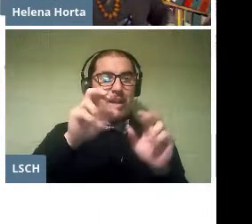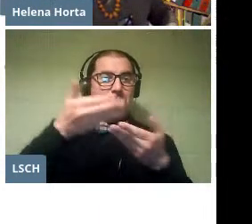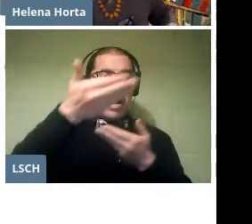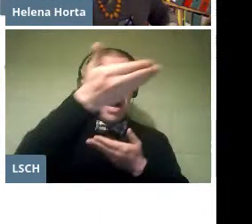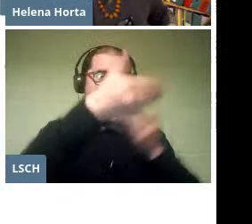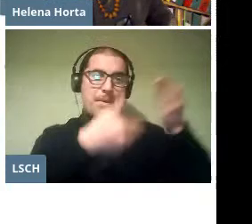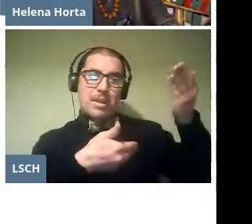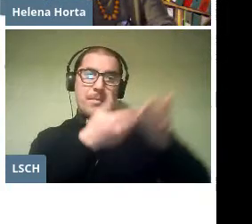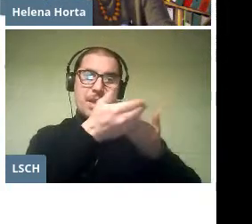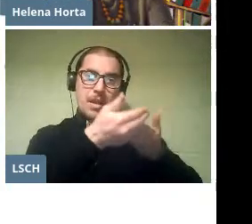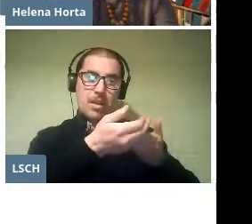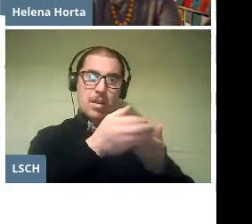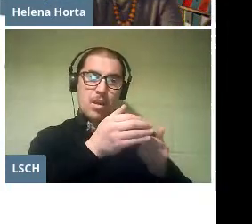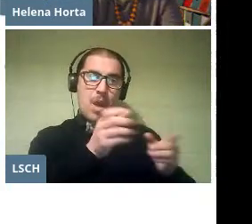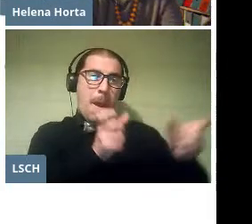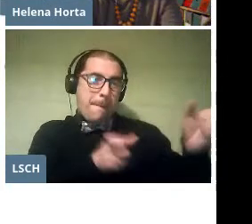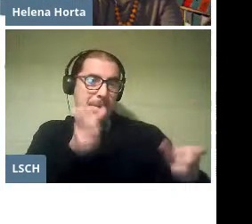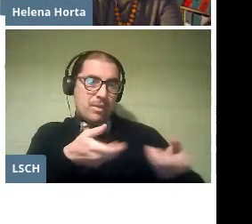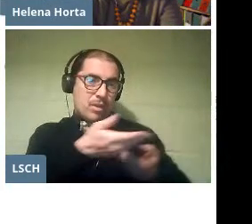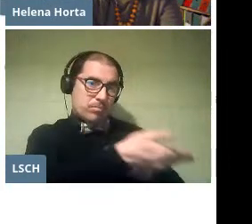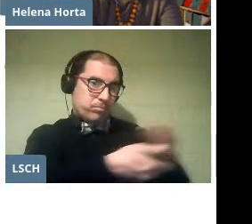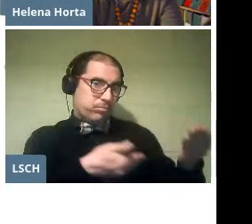entonces, tenemos